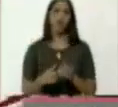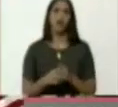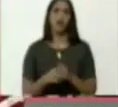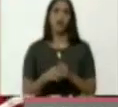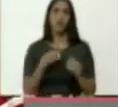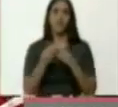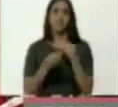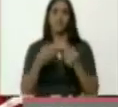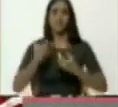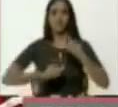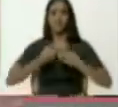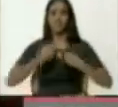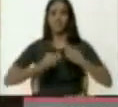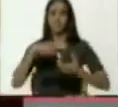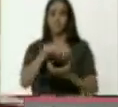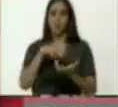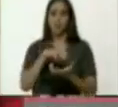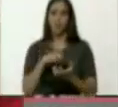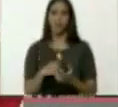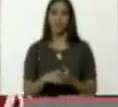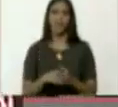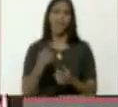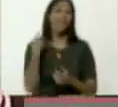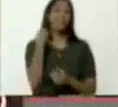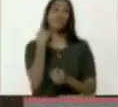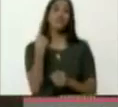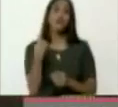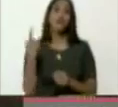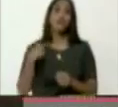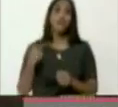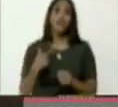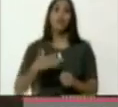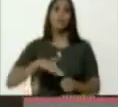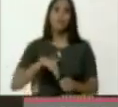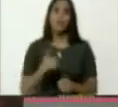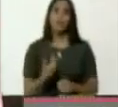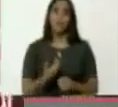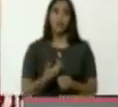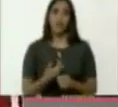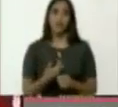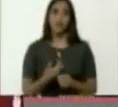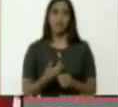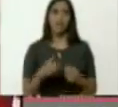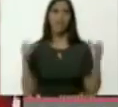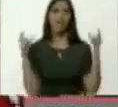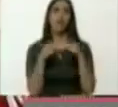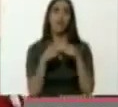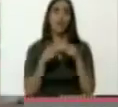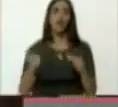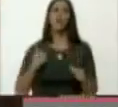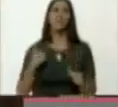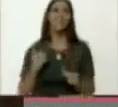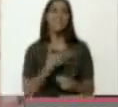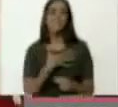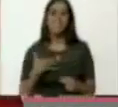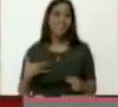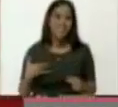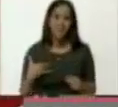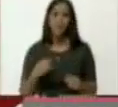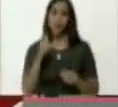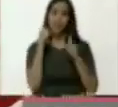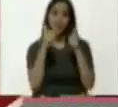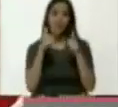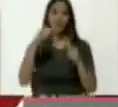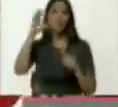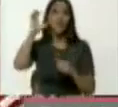Fricción. Aquí el único que tiene posibilidades de reunirse con quien le dé la gana por el bien del